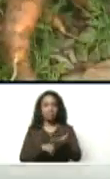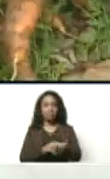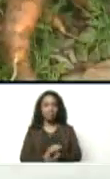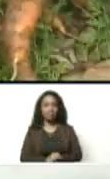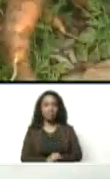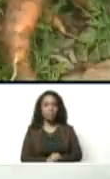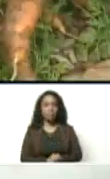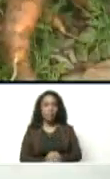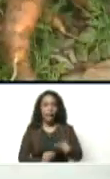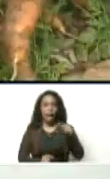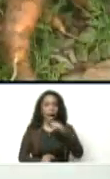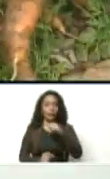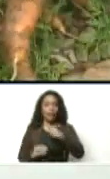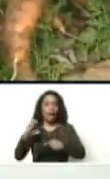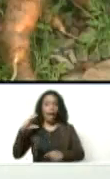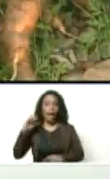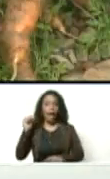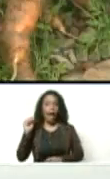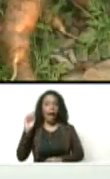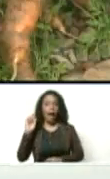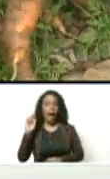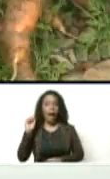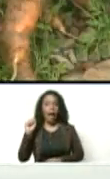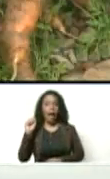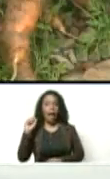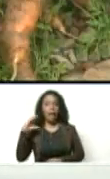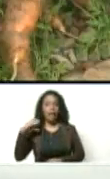¿verdad? Allá en Carache, Mesa Arriba.